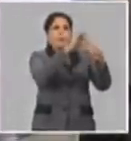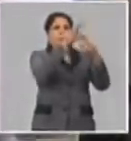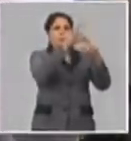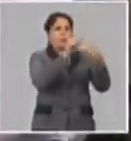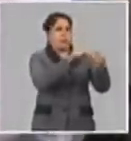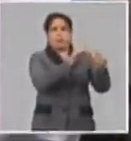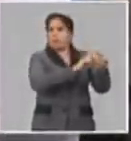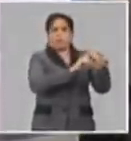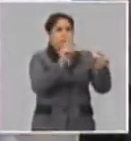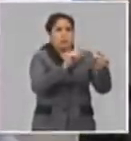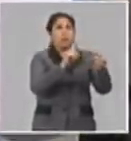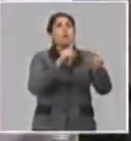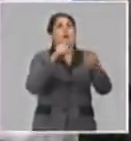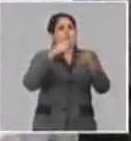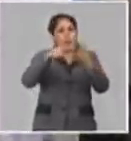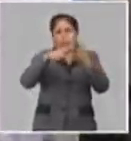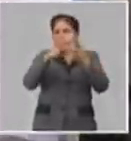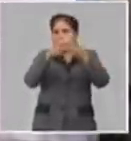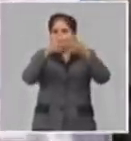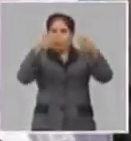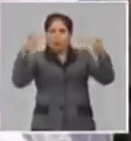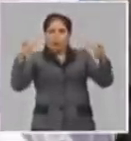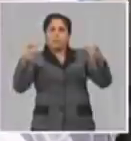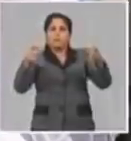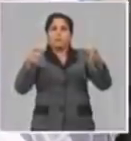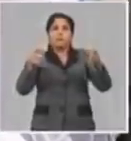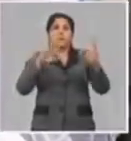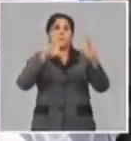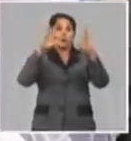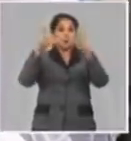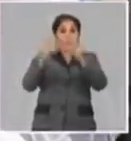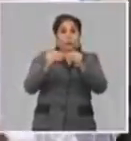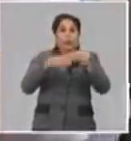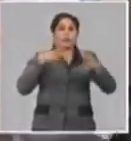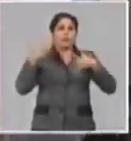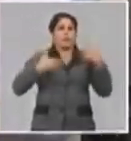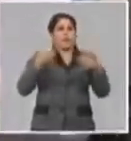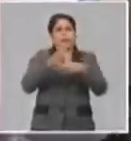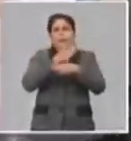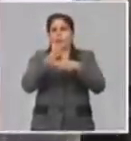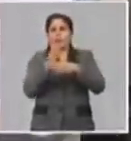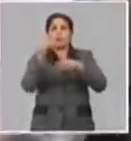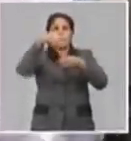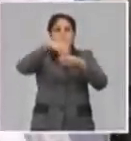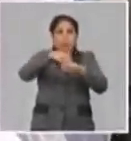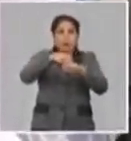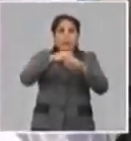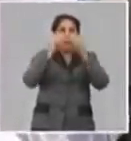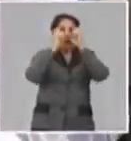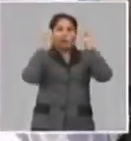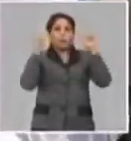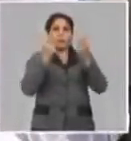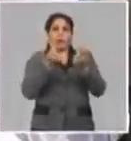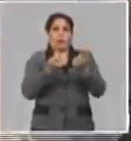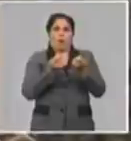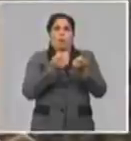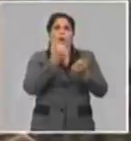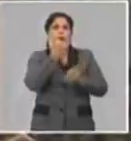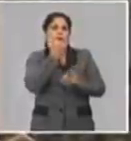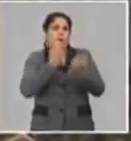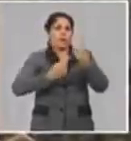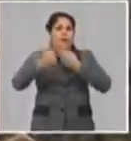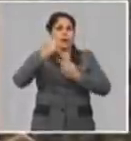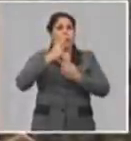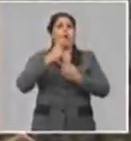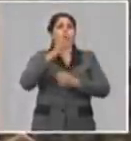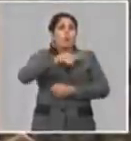tiene un abordaje muy integral de todas aquellas actividades que implican, que impactan en nuestra economía y en la